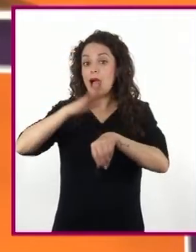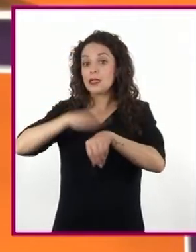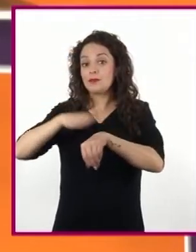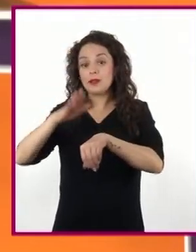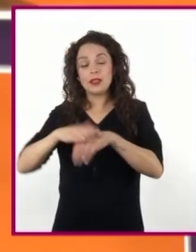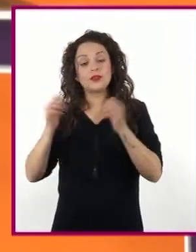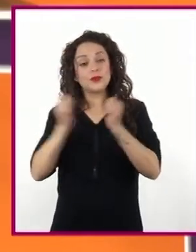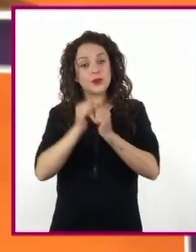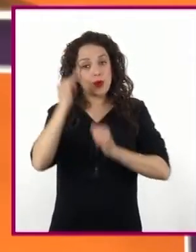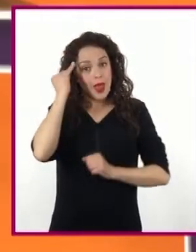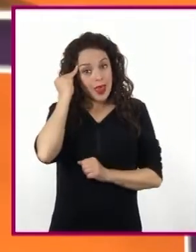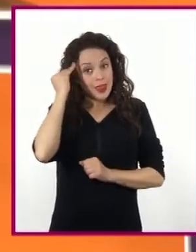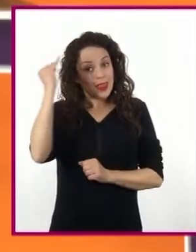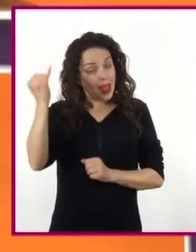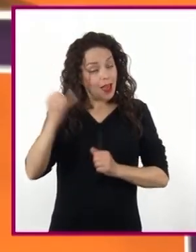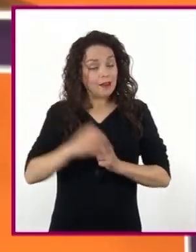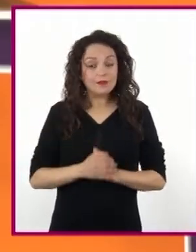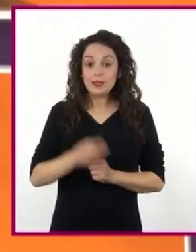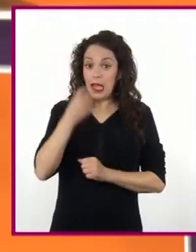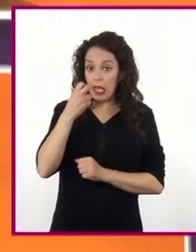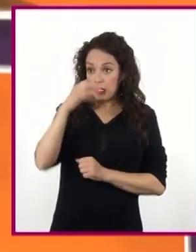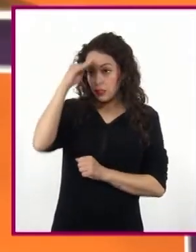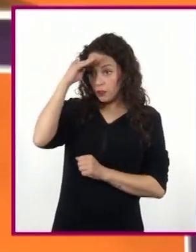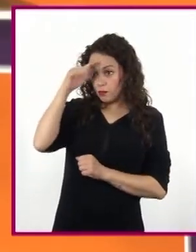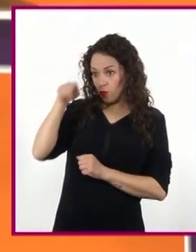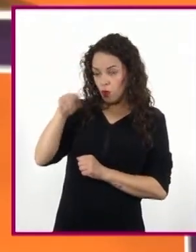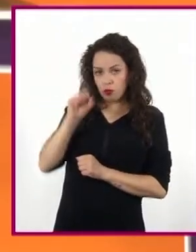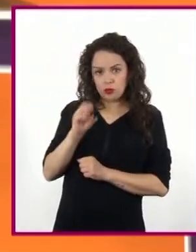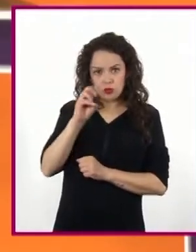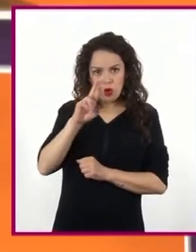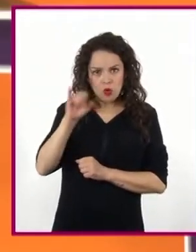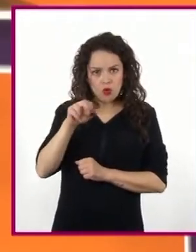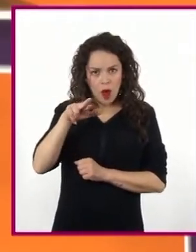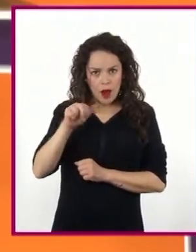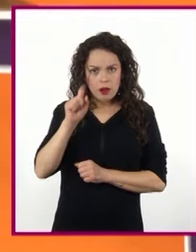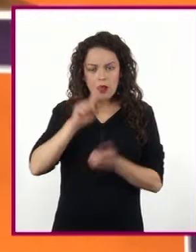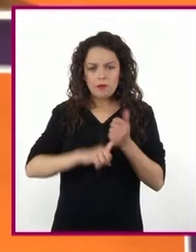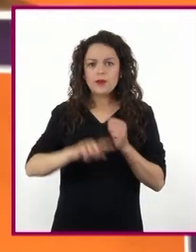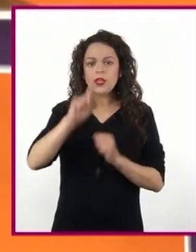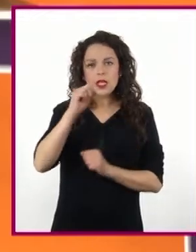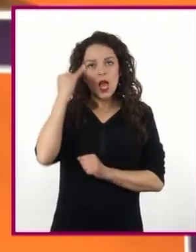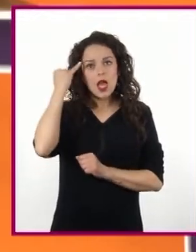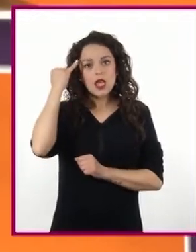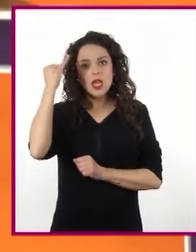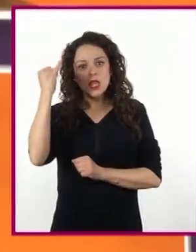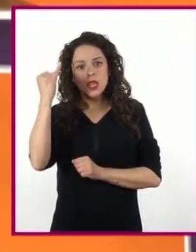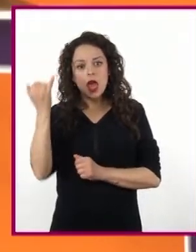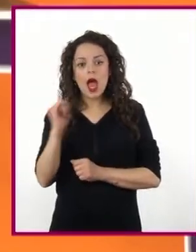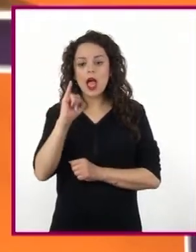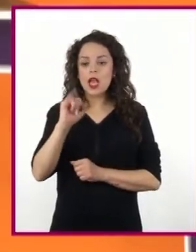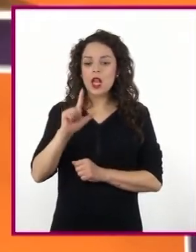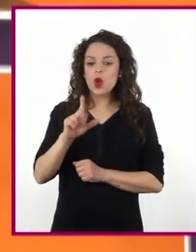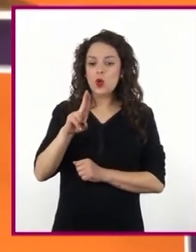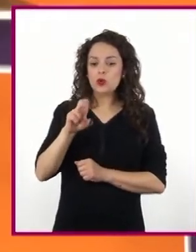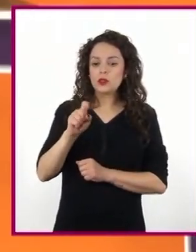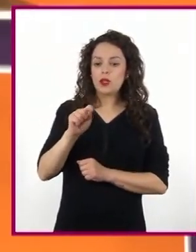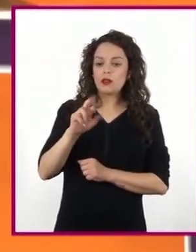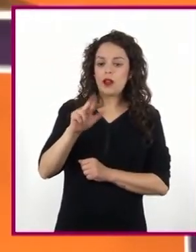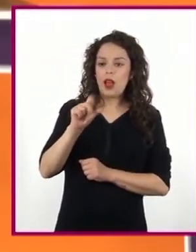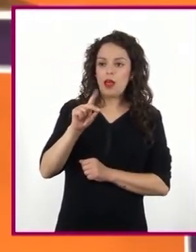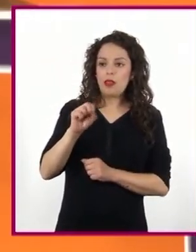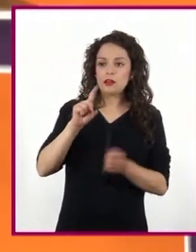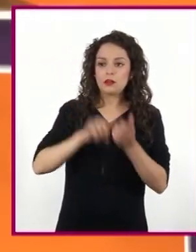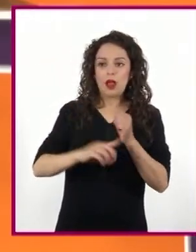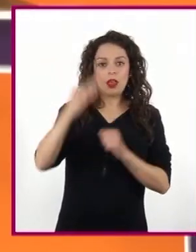ideas. El pensamiento de Sor Juana es precursor de las ideas ilustradas que se gestarían en Europa durante el siglo